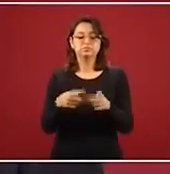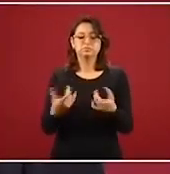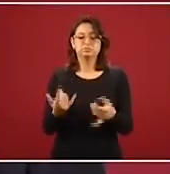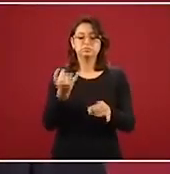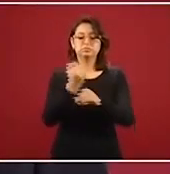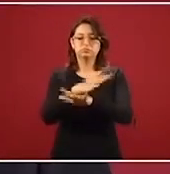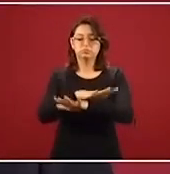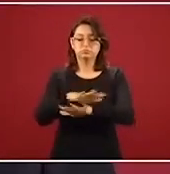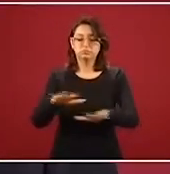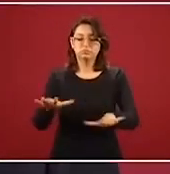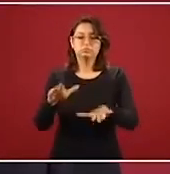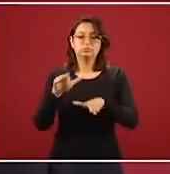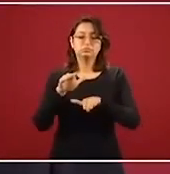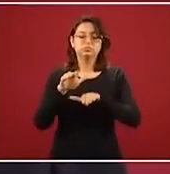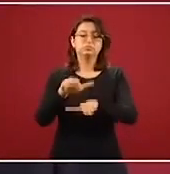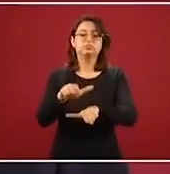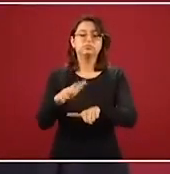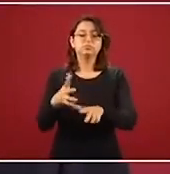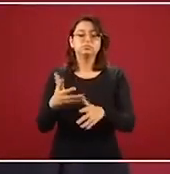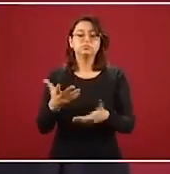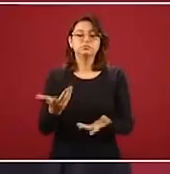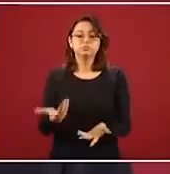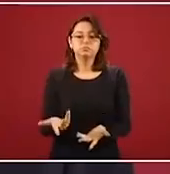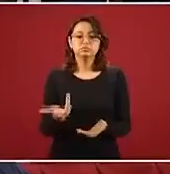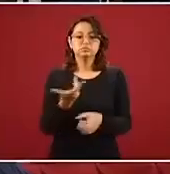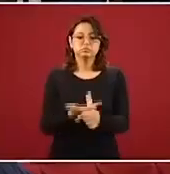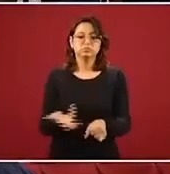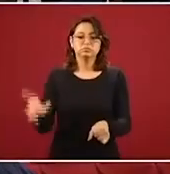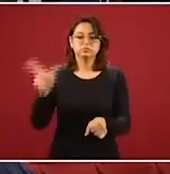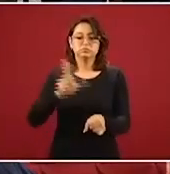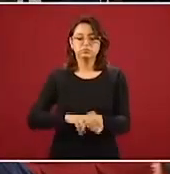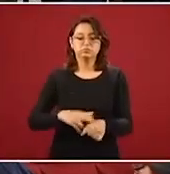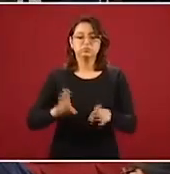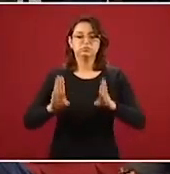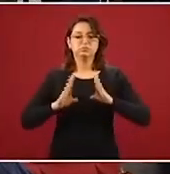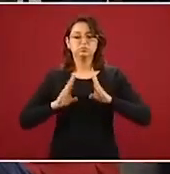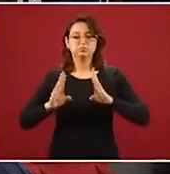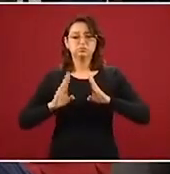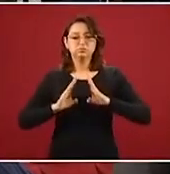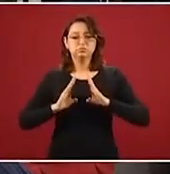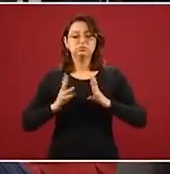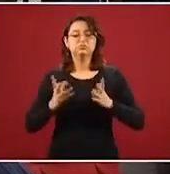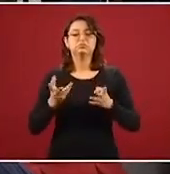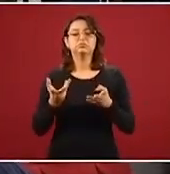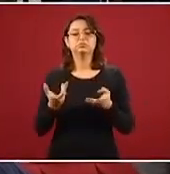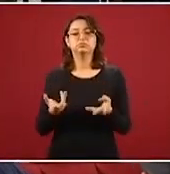informar sobre el hospital militar,